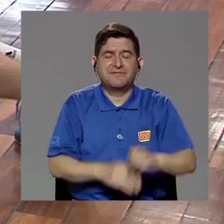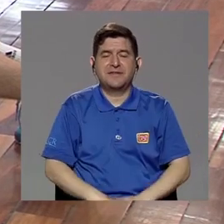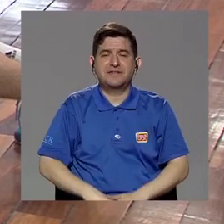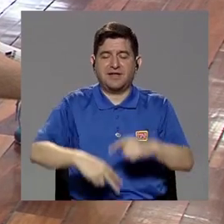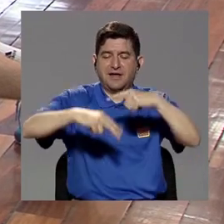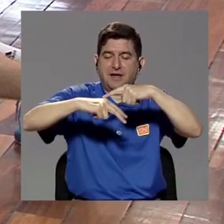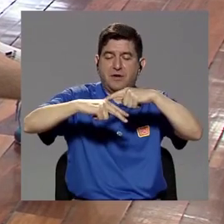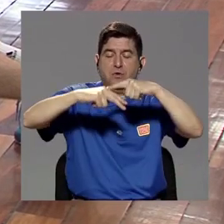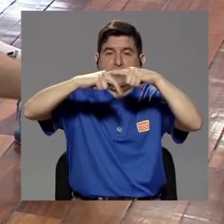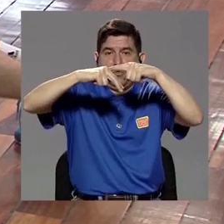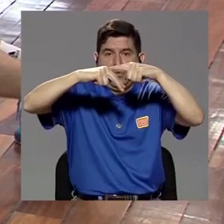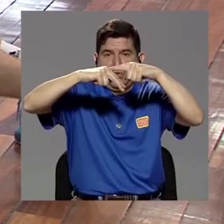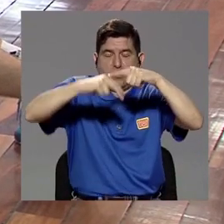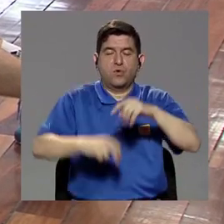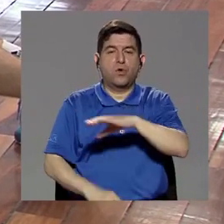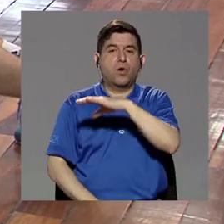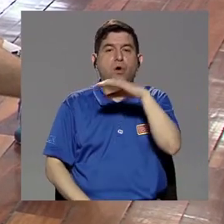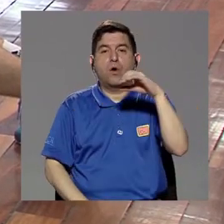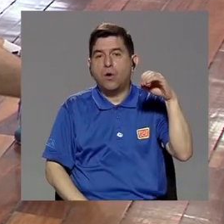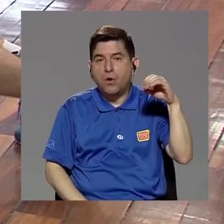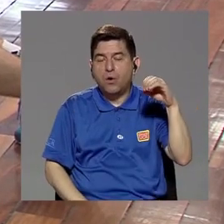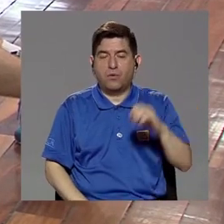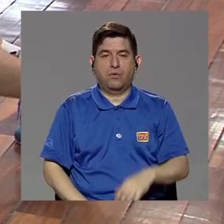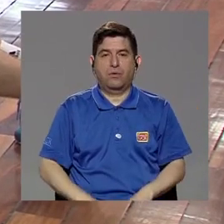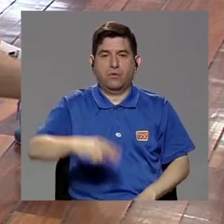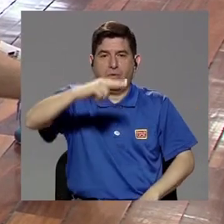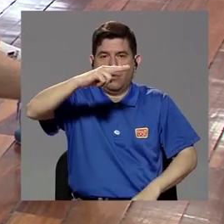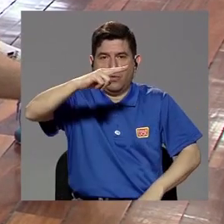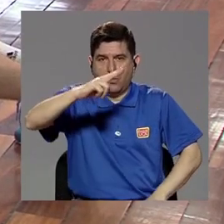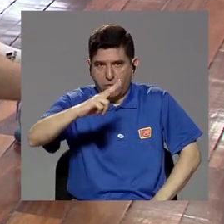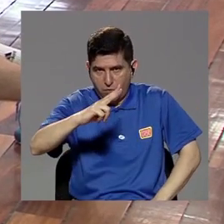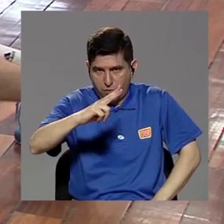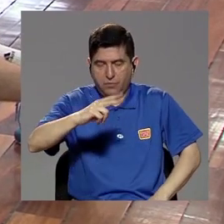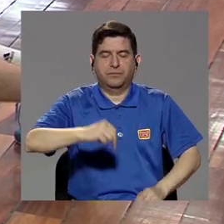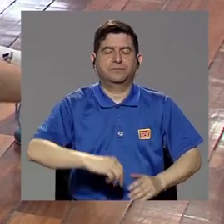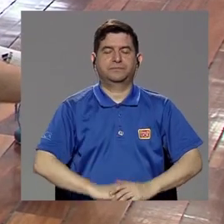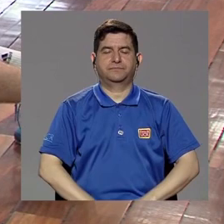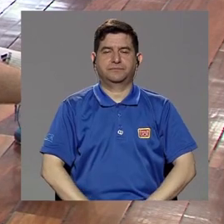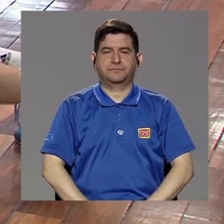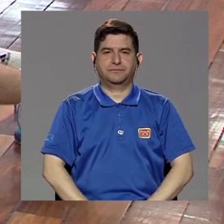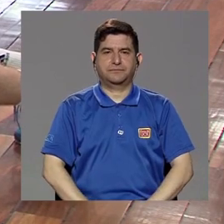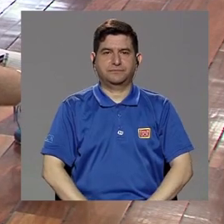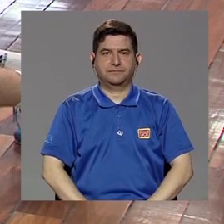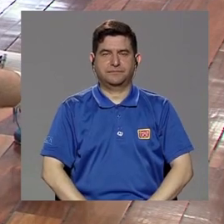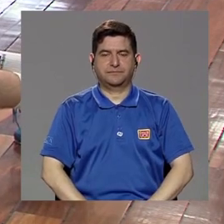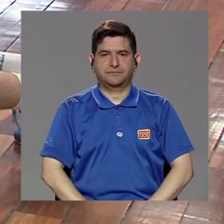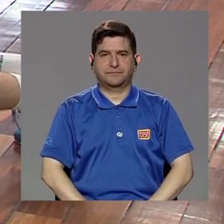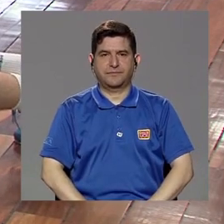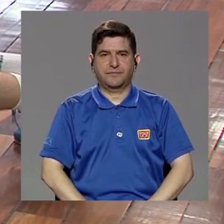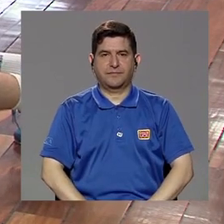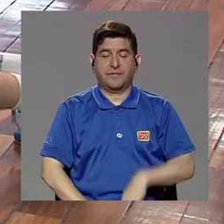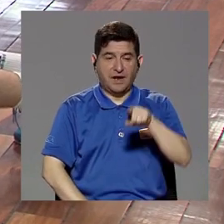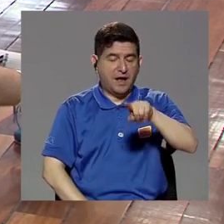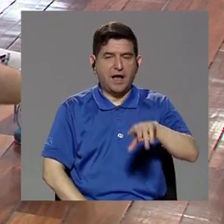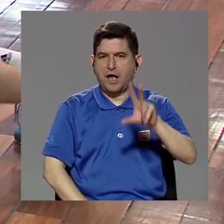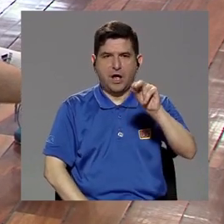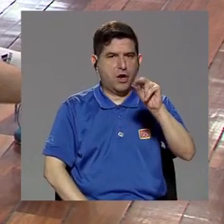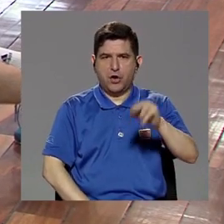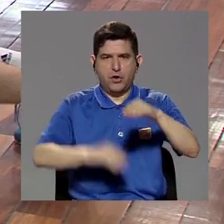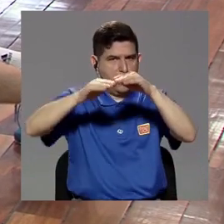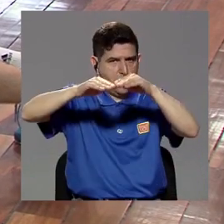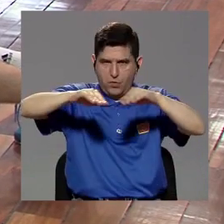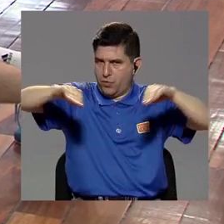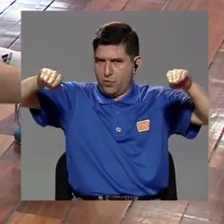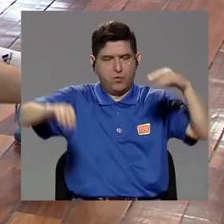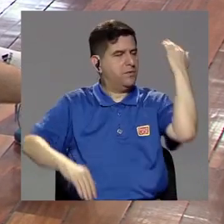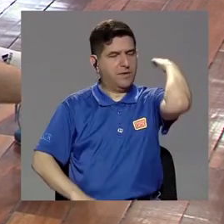evitando que nuestra cadera suba de manera excesiva o que caiga de manera excesiva y forme una curva en